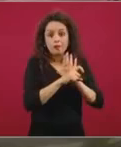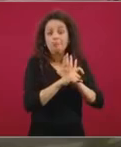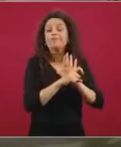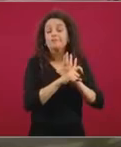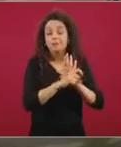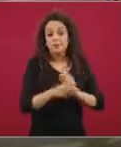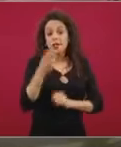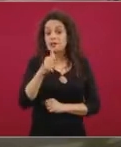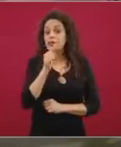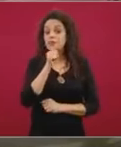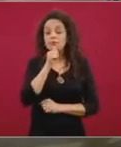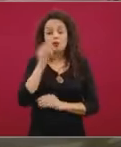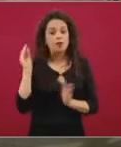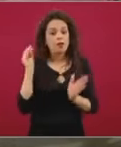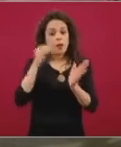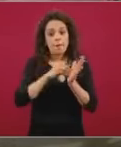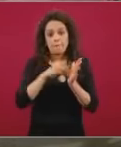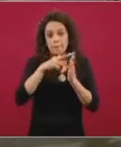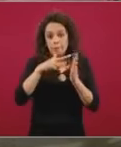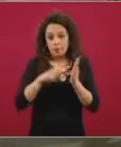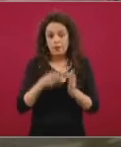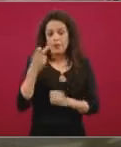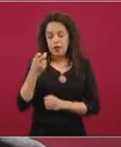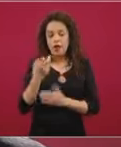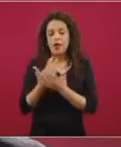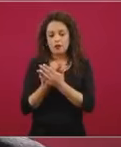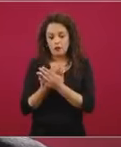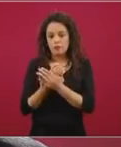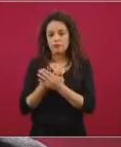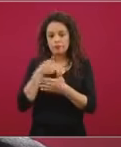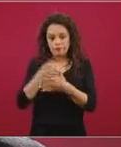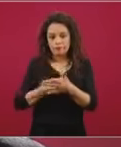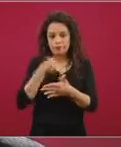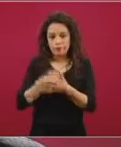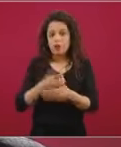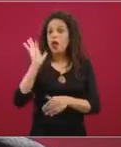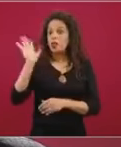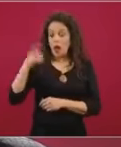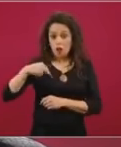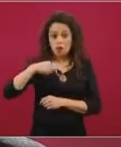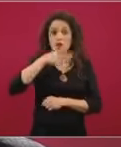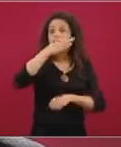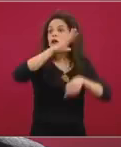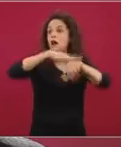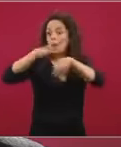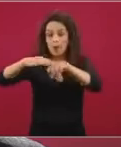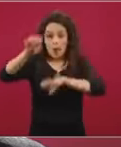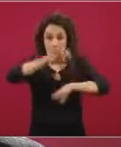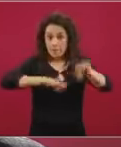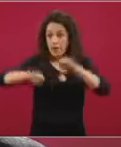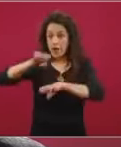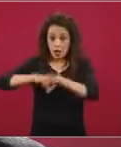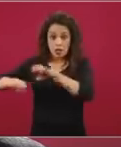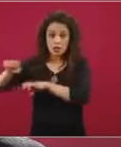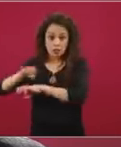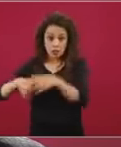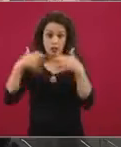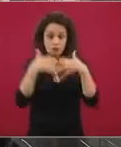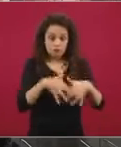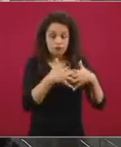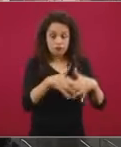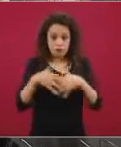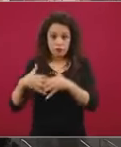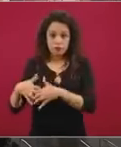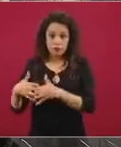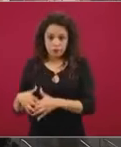está estipulado, pero estamos trabajando al respecto. La industria lo sabe, se lo advertimos cuando pusimos la norma, que en el reglamento de publicidad